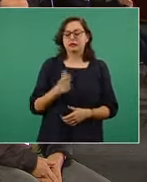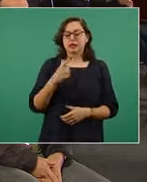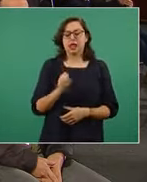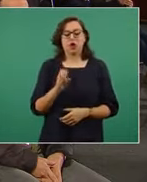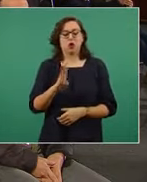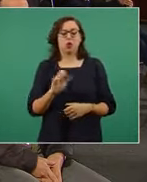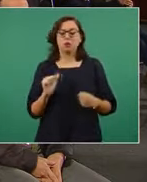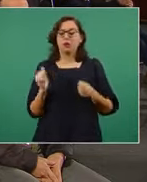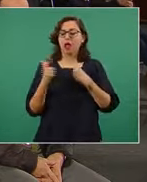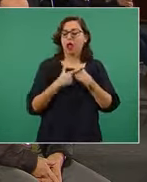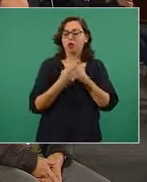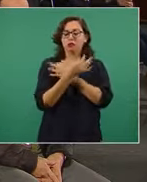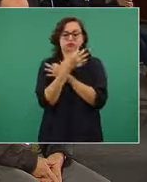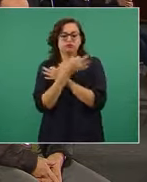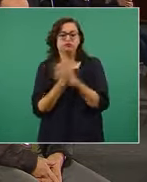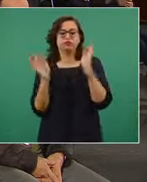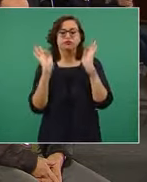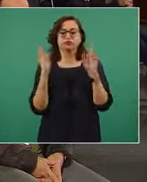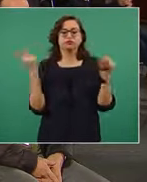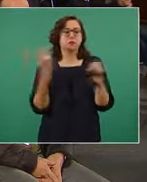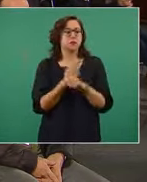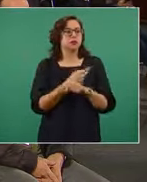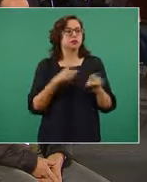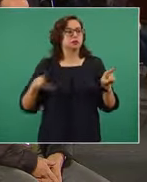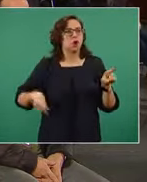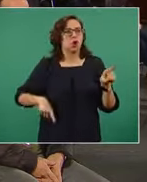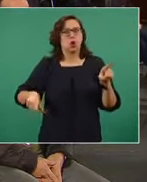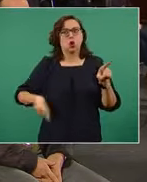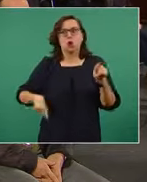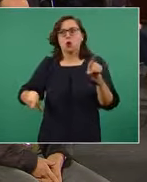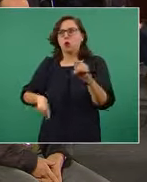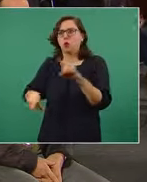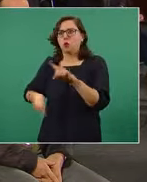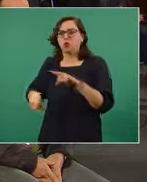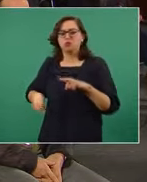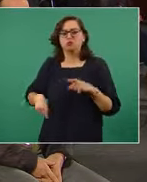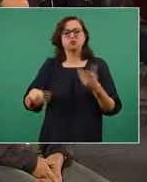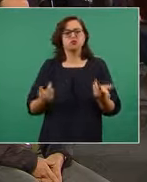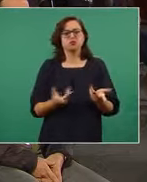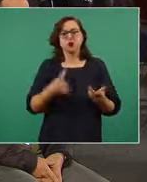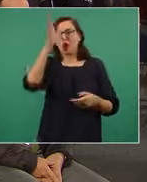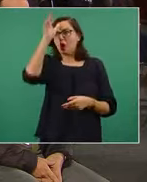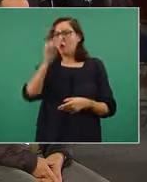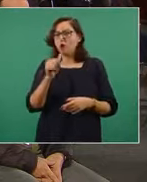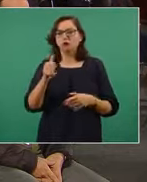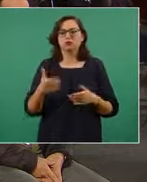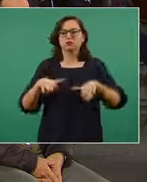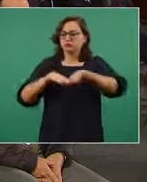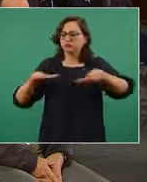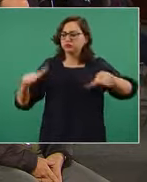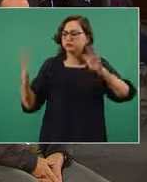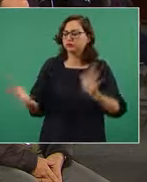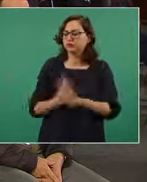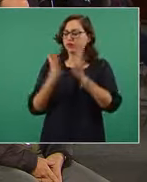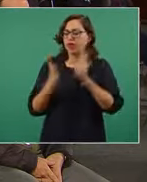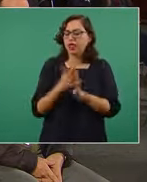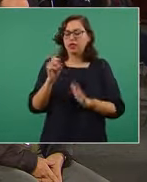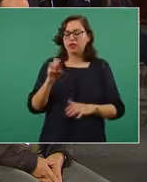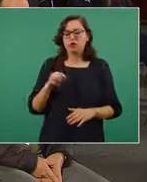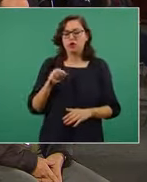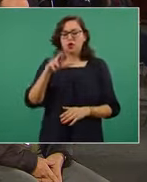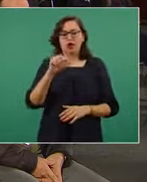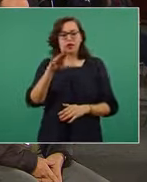tipo de pronunciamiento sobre los gobernadores que evidentemente rompieron el pacto por la democracia que firmaron con usted aquí para no